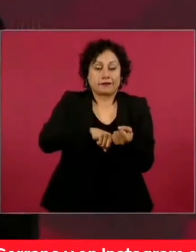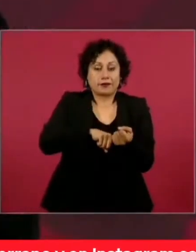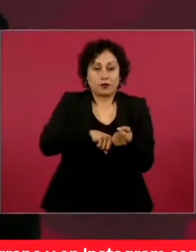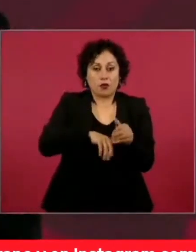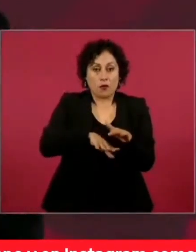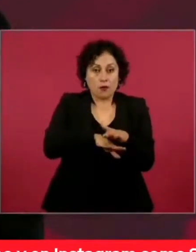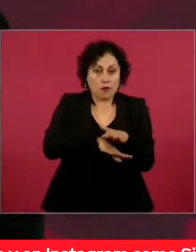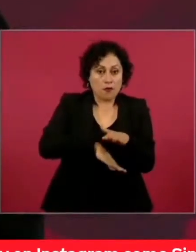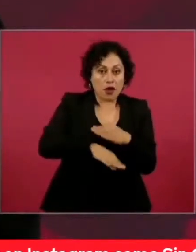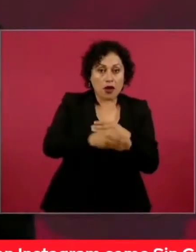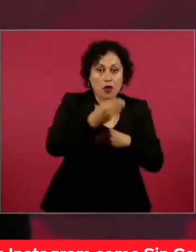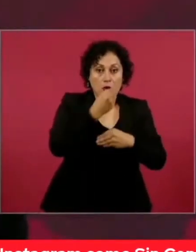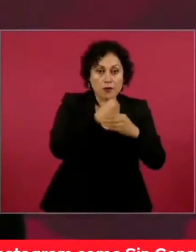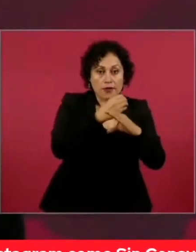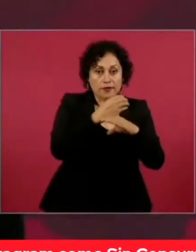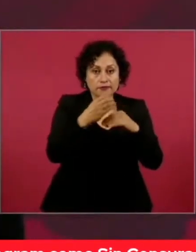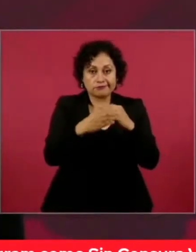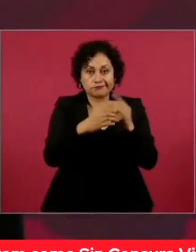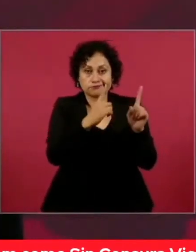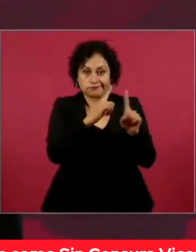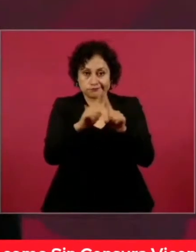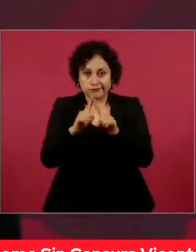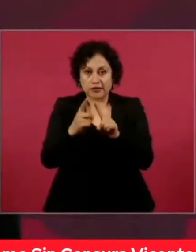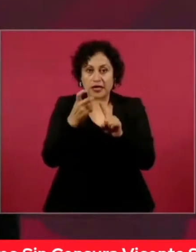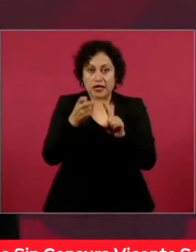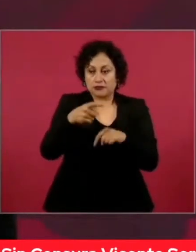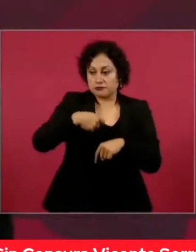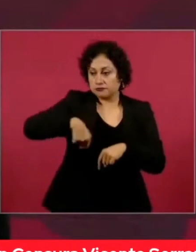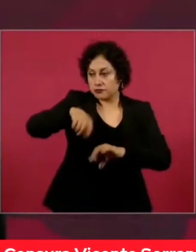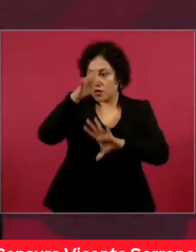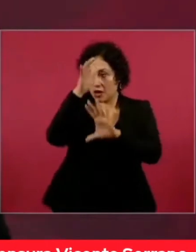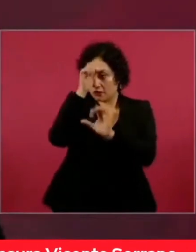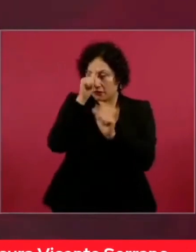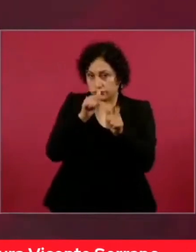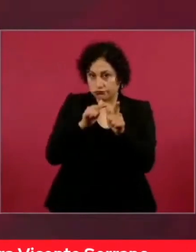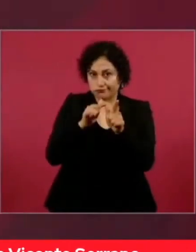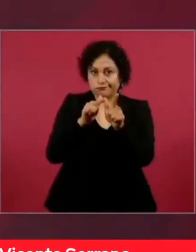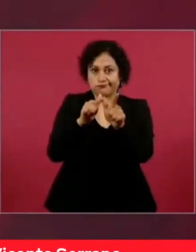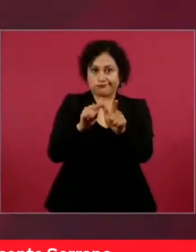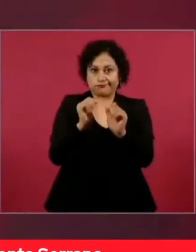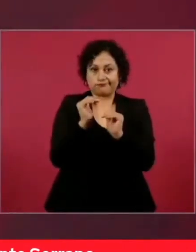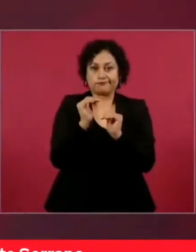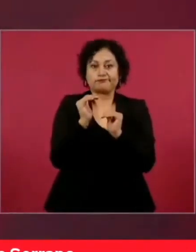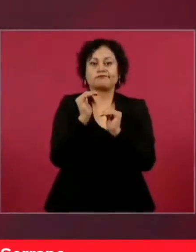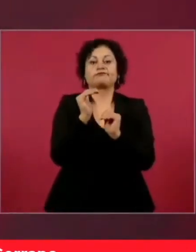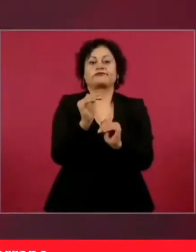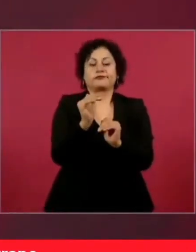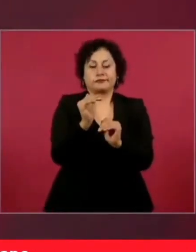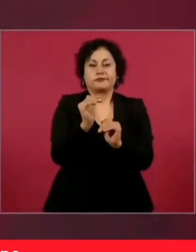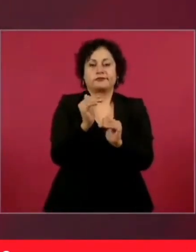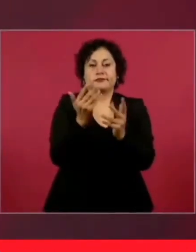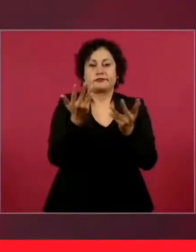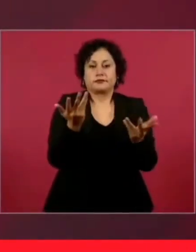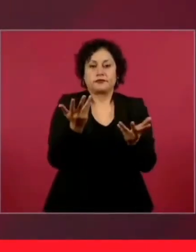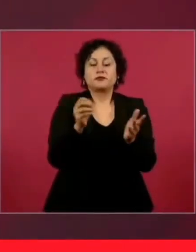Y existe el acuerdo de que no va a aumentar la gasolina, ni el diésel, ni la